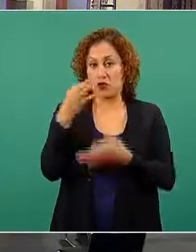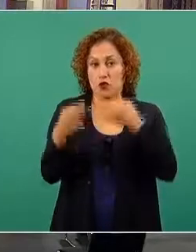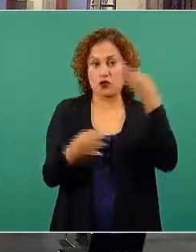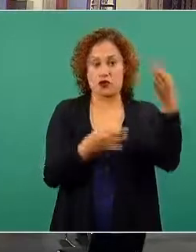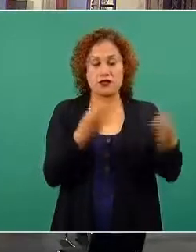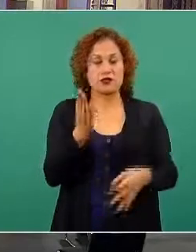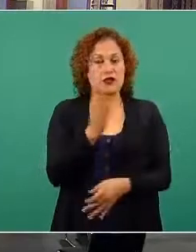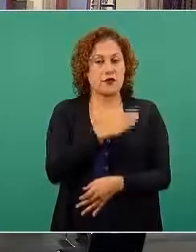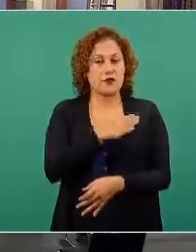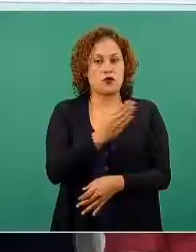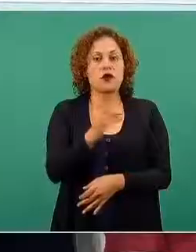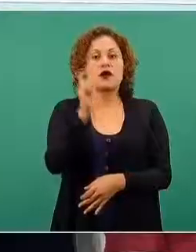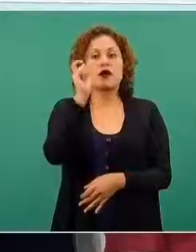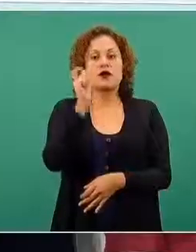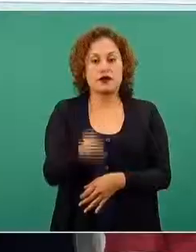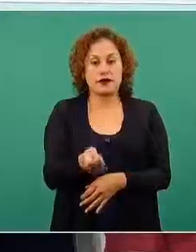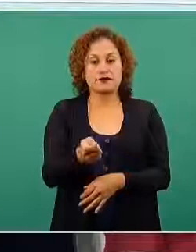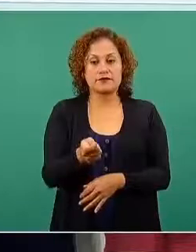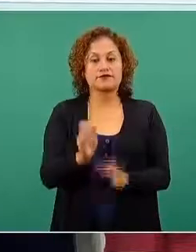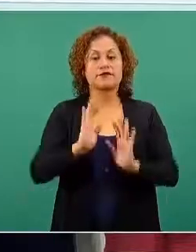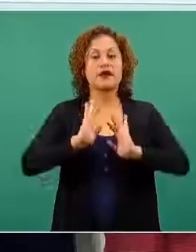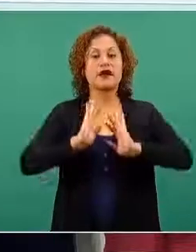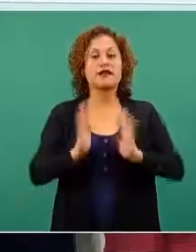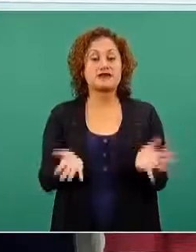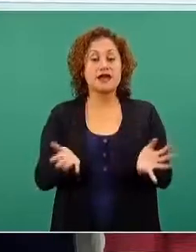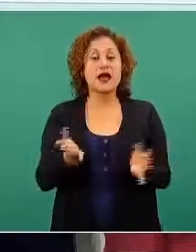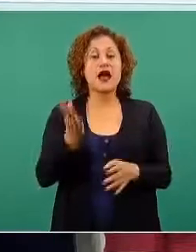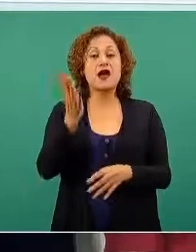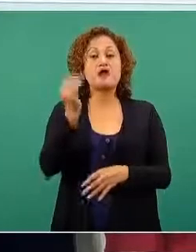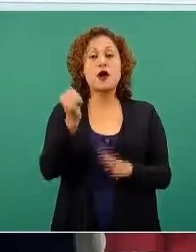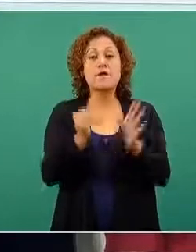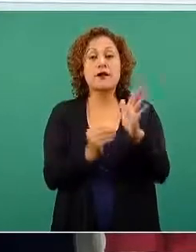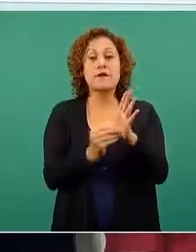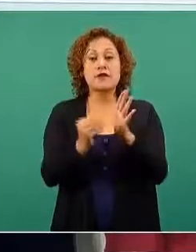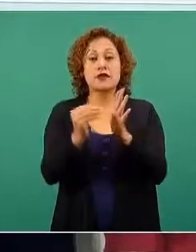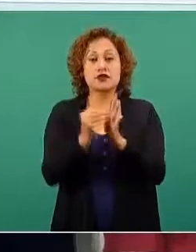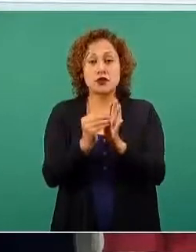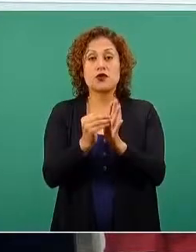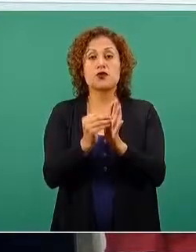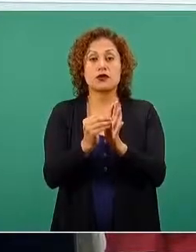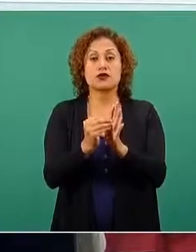¿no?, es que ya más de 9 millones de personas, de hecho